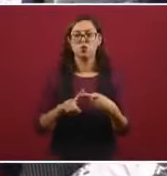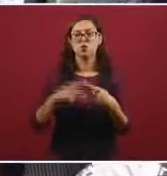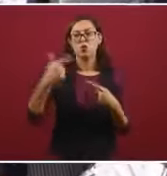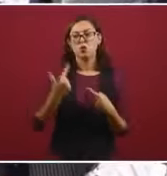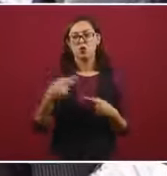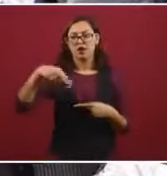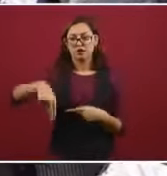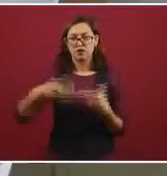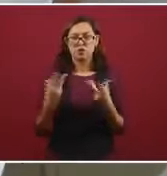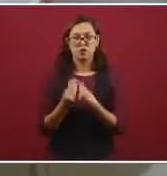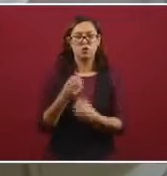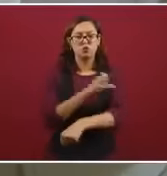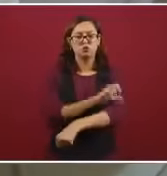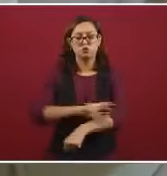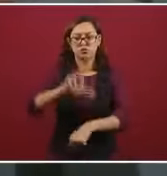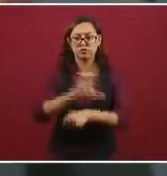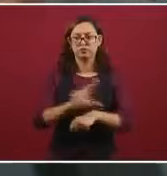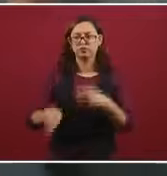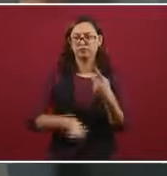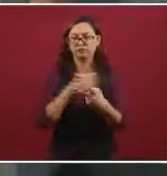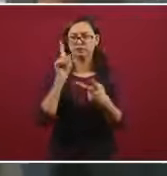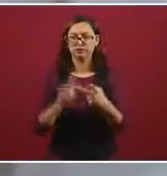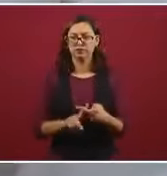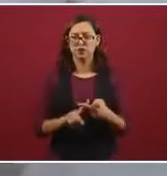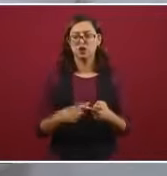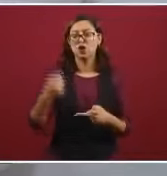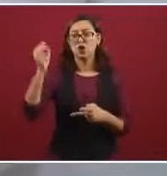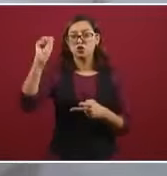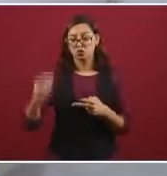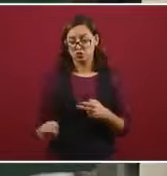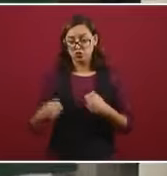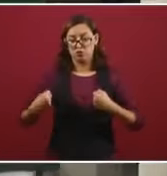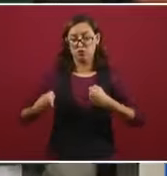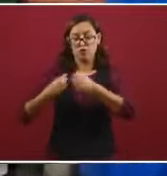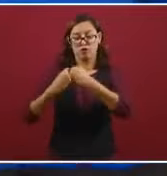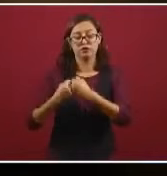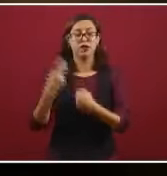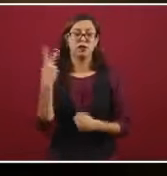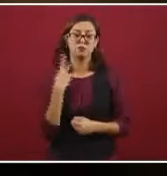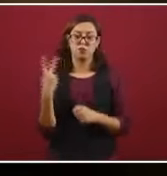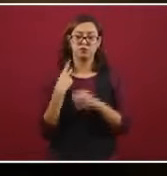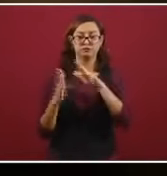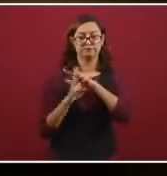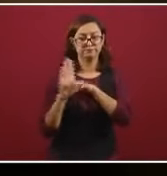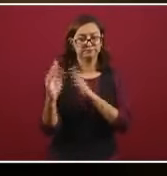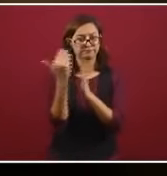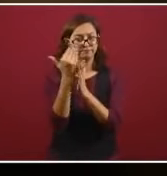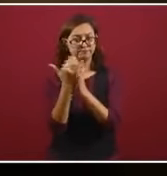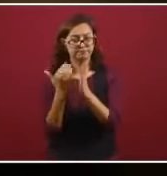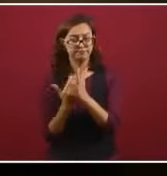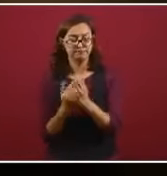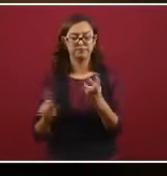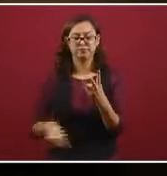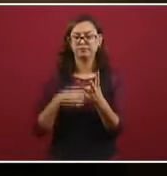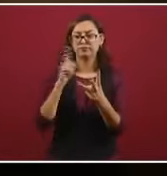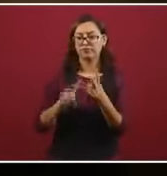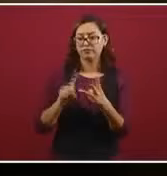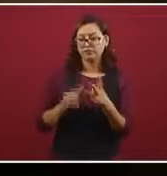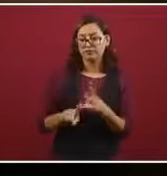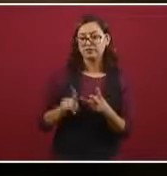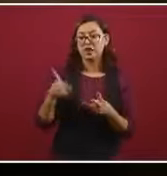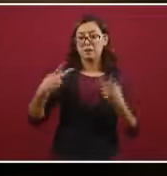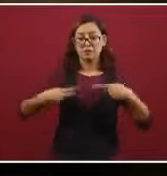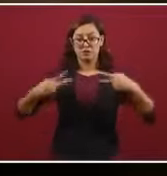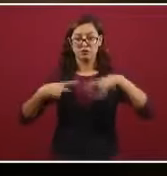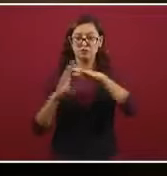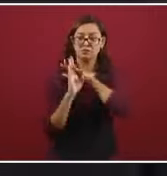Nacional. 2. Política migratoria en la frontera sur. 3. Empleos a migrantes en el sureste de